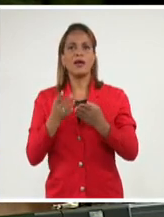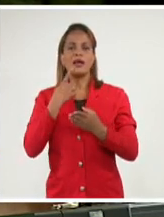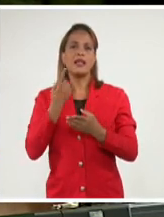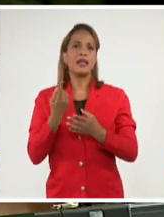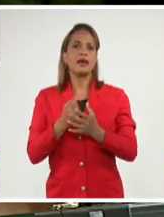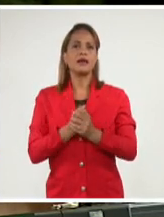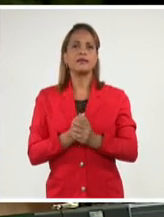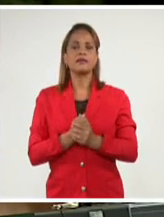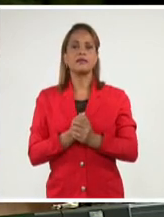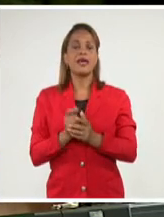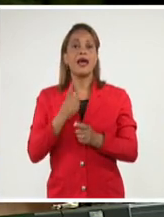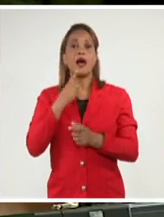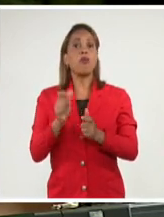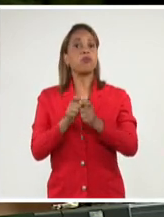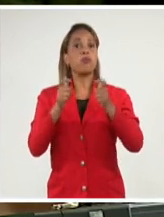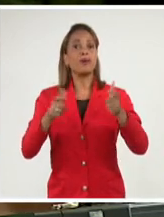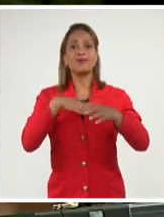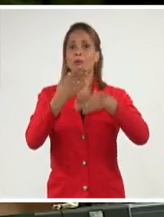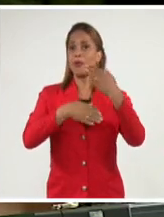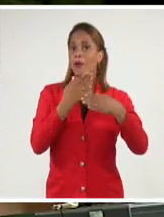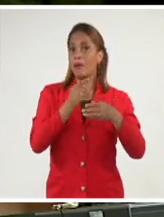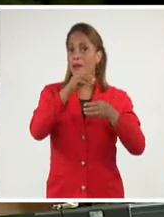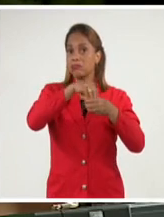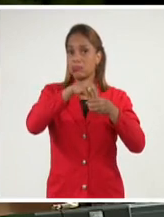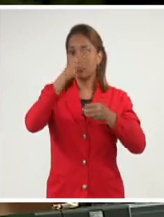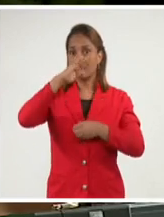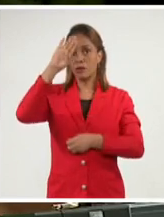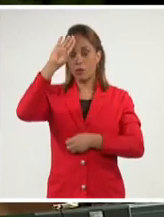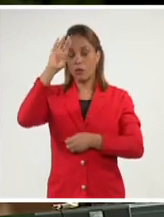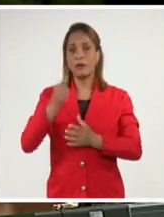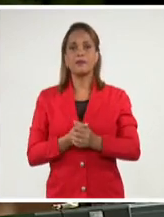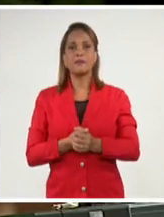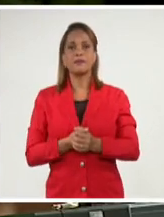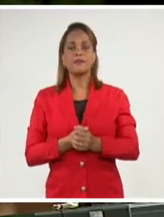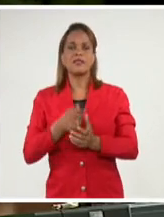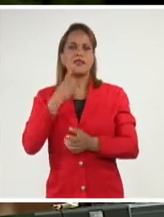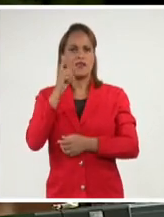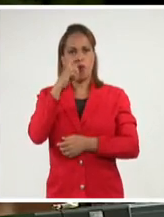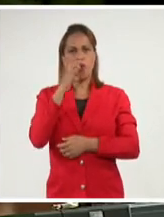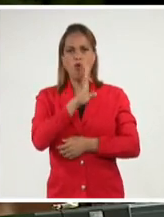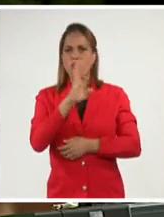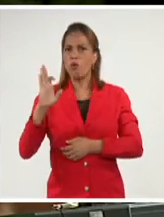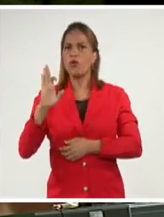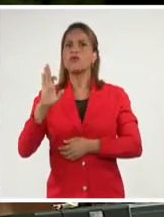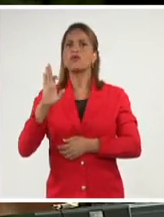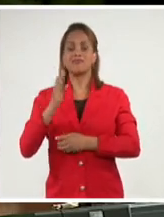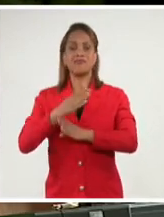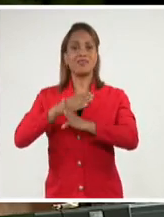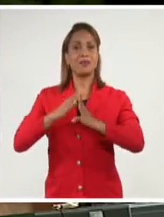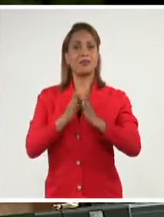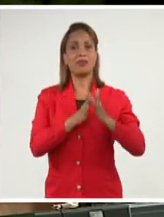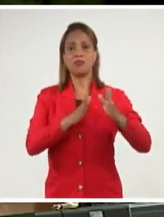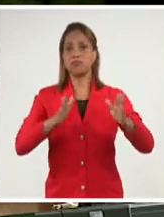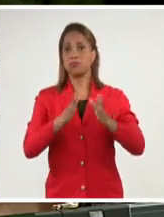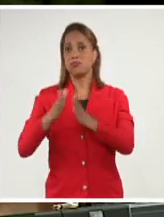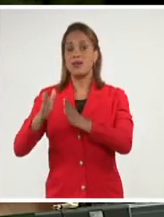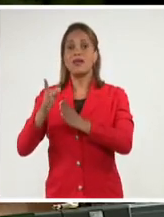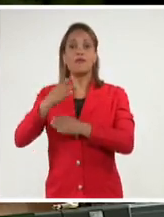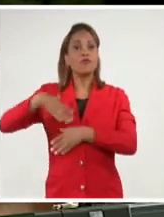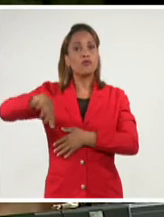o exageración de nuestros problemas, la toxicidad, el odio y la división, estos